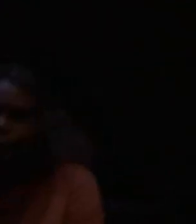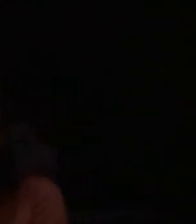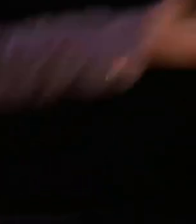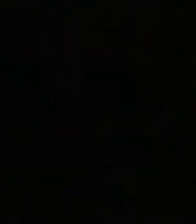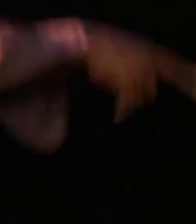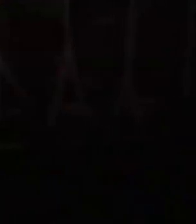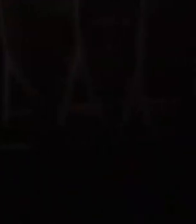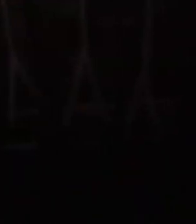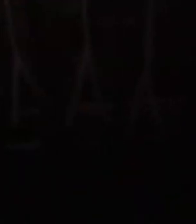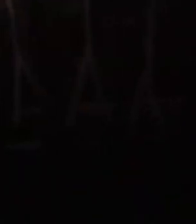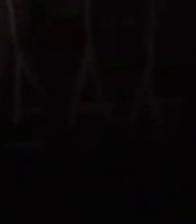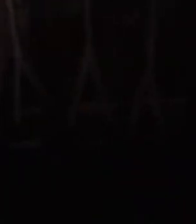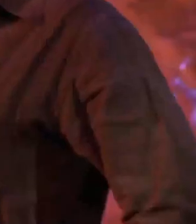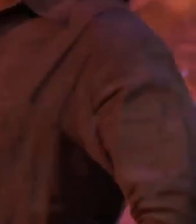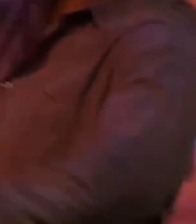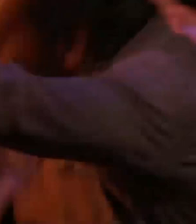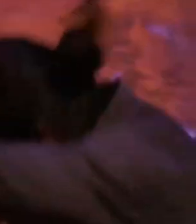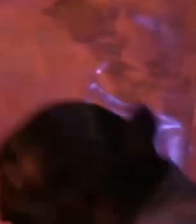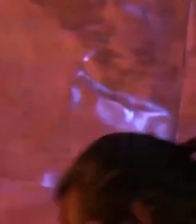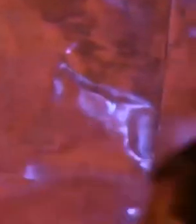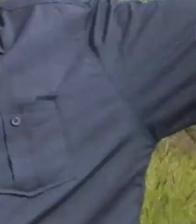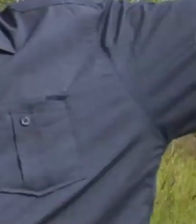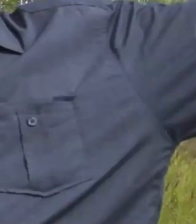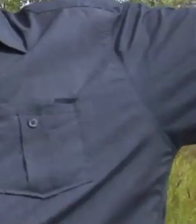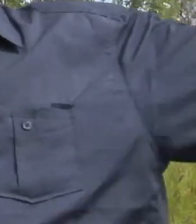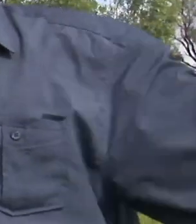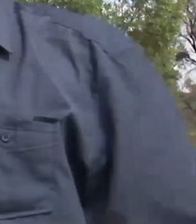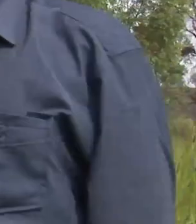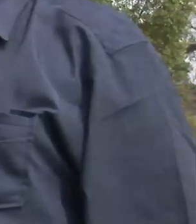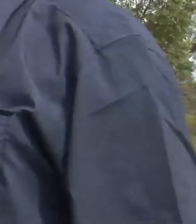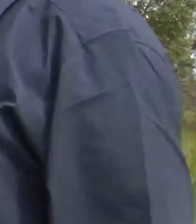Essentially did on that project as a descendant of Albert Namajira.